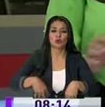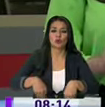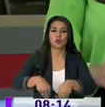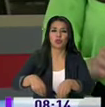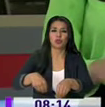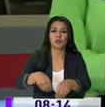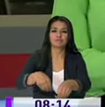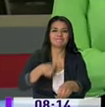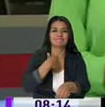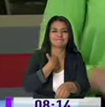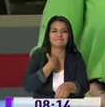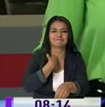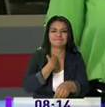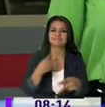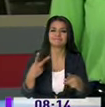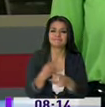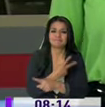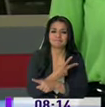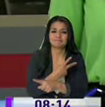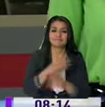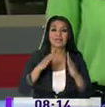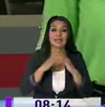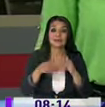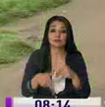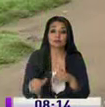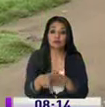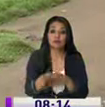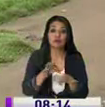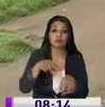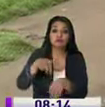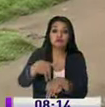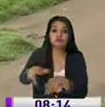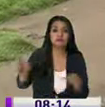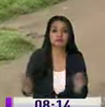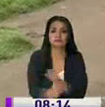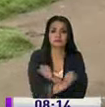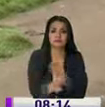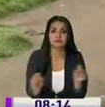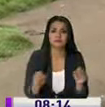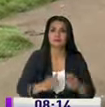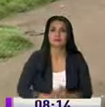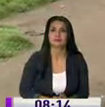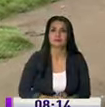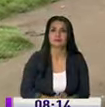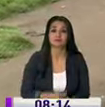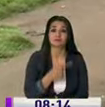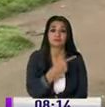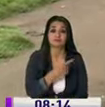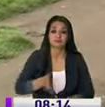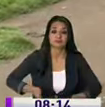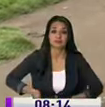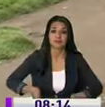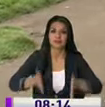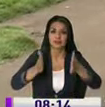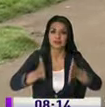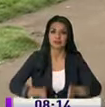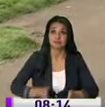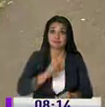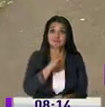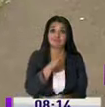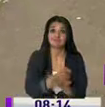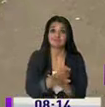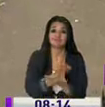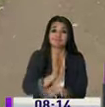su peor enemigo a la hora de salir de sus casas. Aunque usted no lo crea, esta es una calle. Se encuentra ubicada